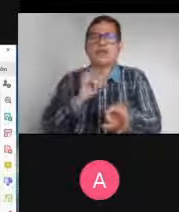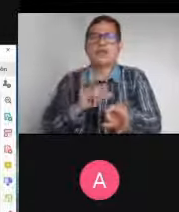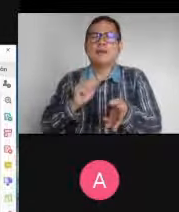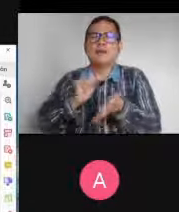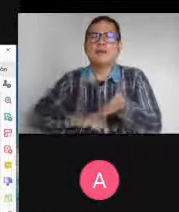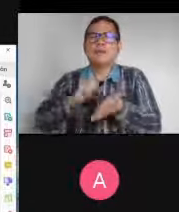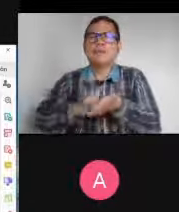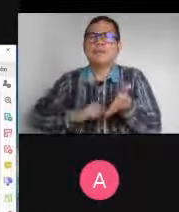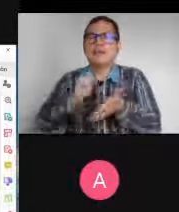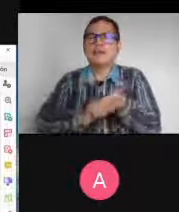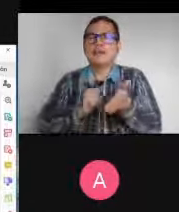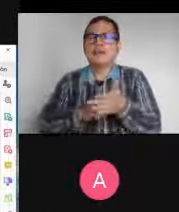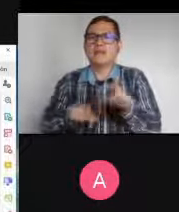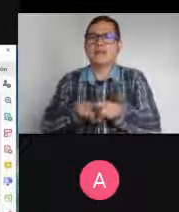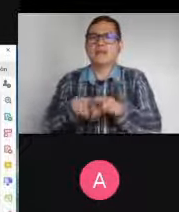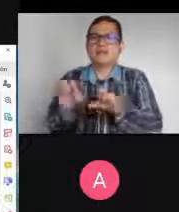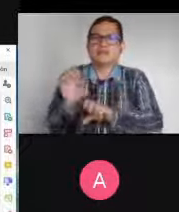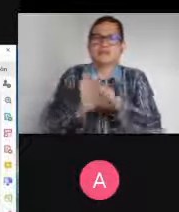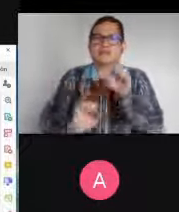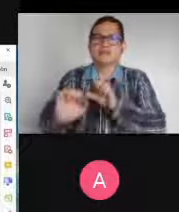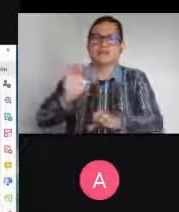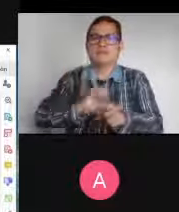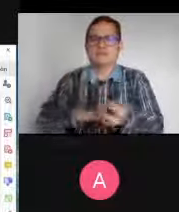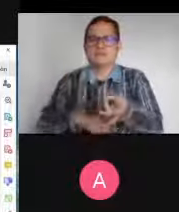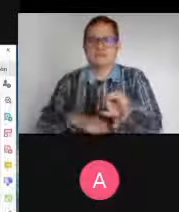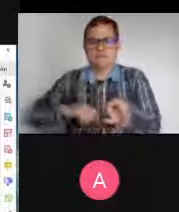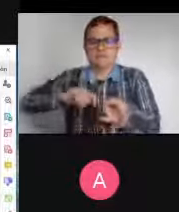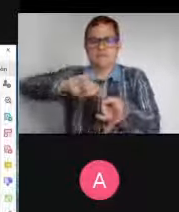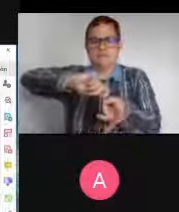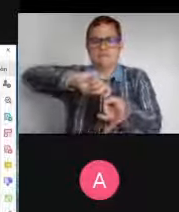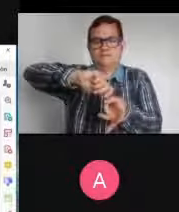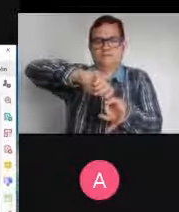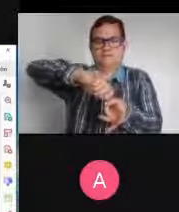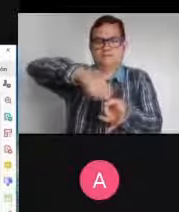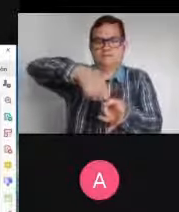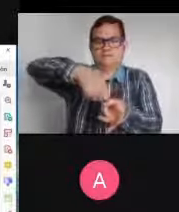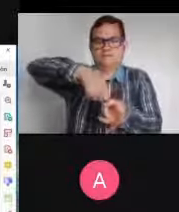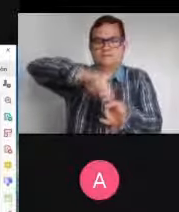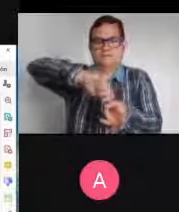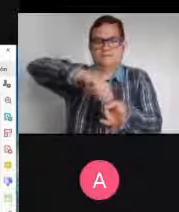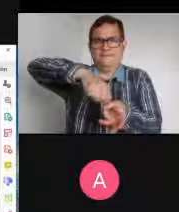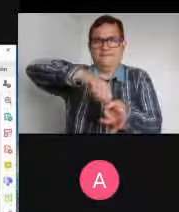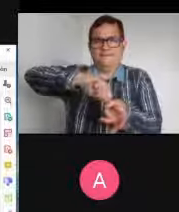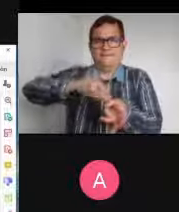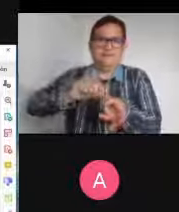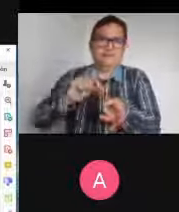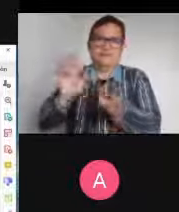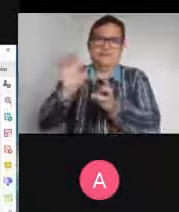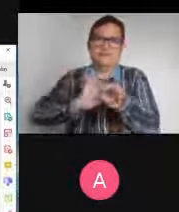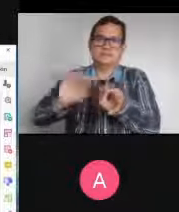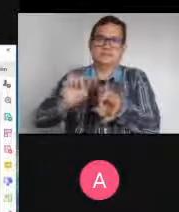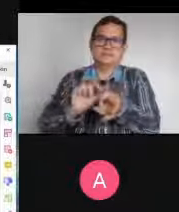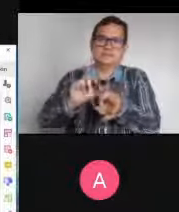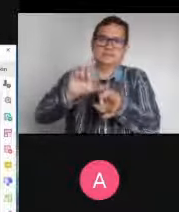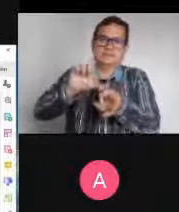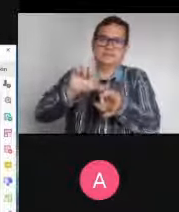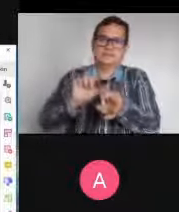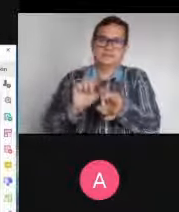que tiene una resistencia. Entonces, al yo mover la perillita, pues nuestra resistencia entre los dos puntos de afuera va